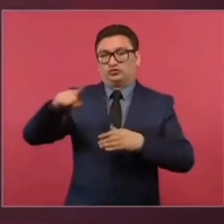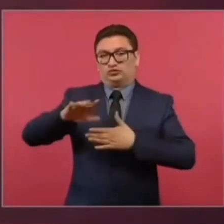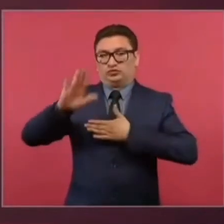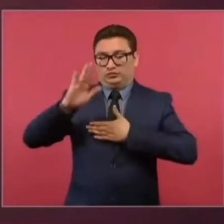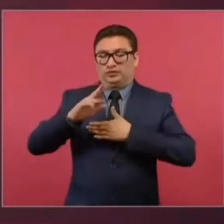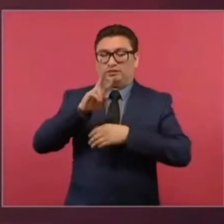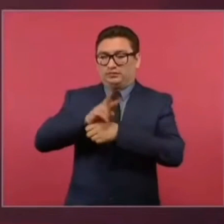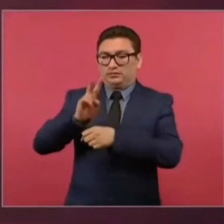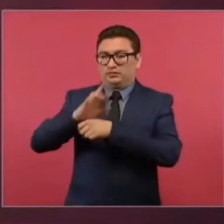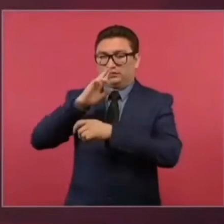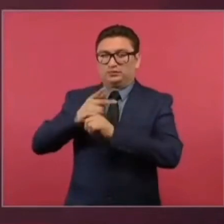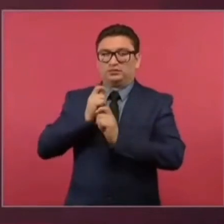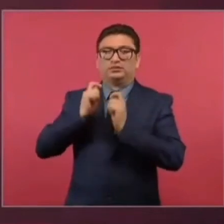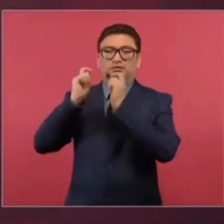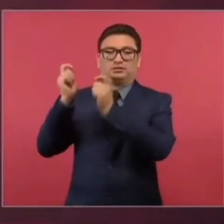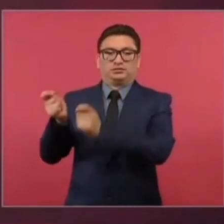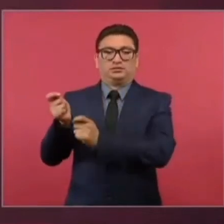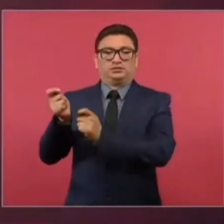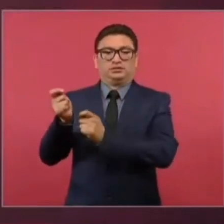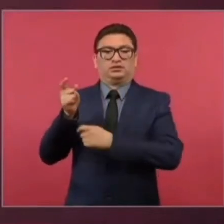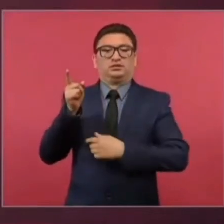tiene